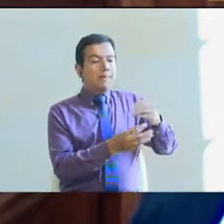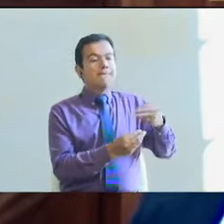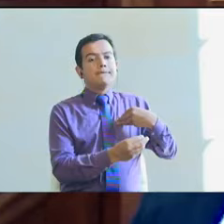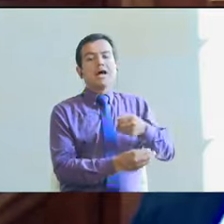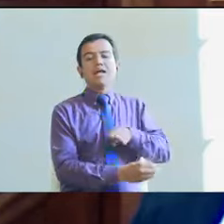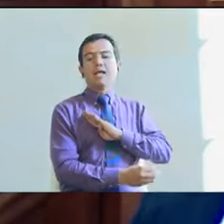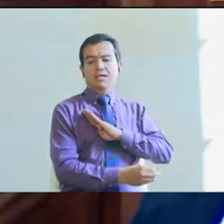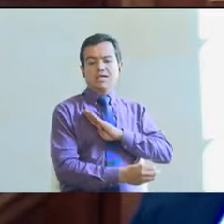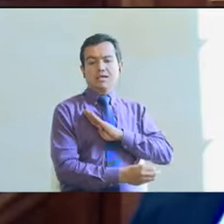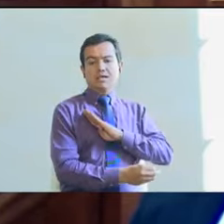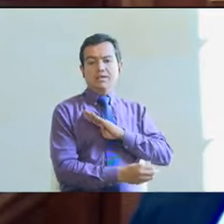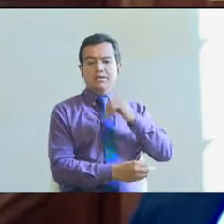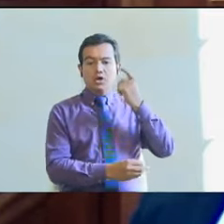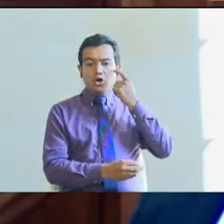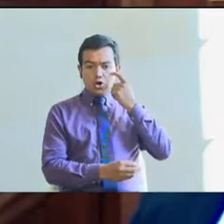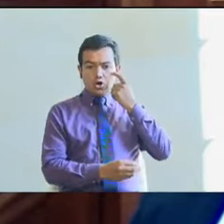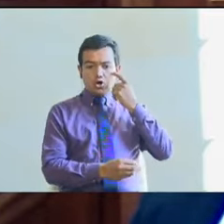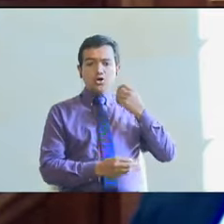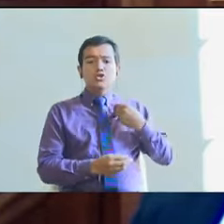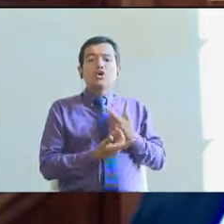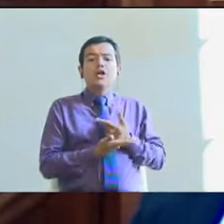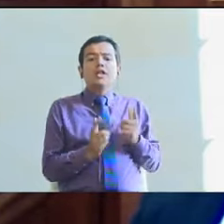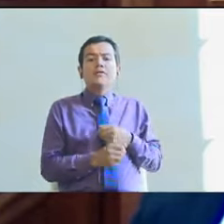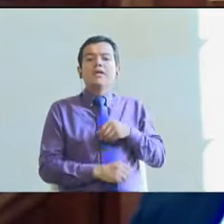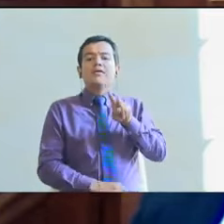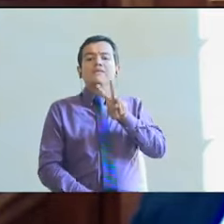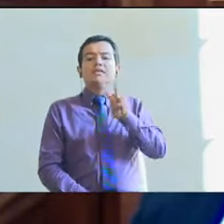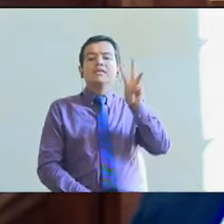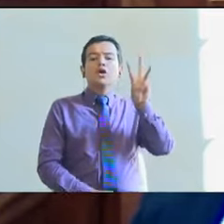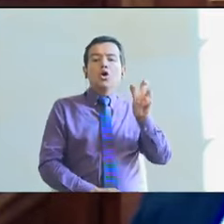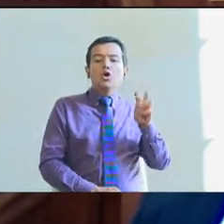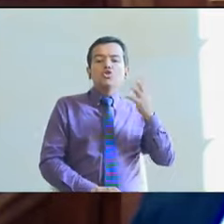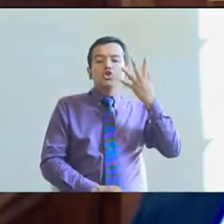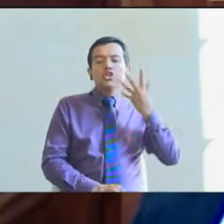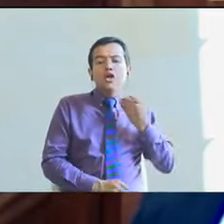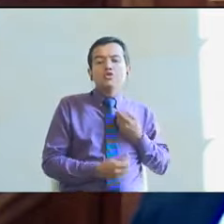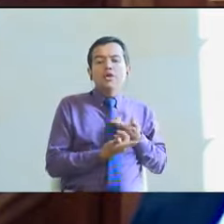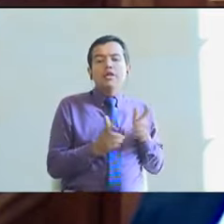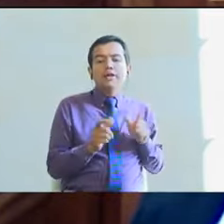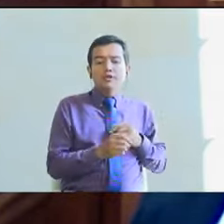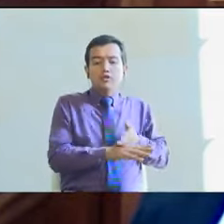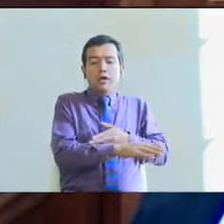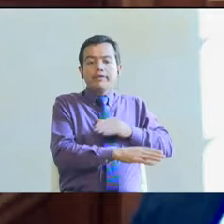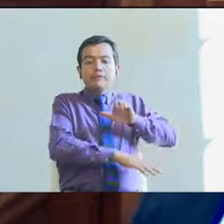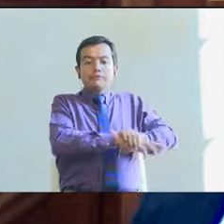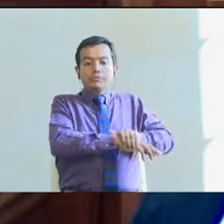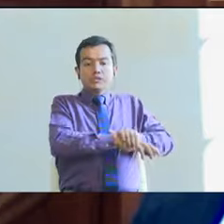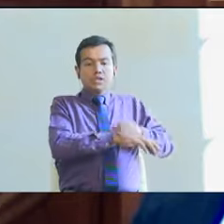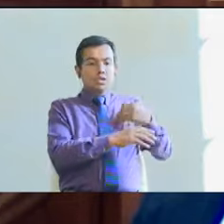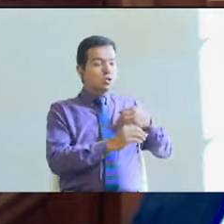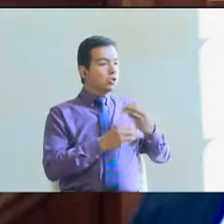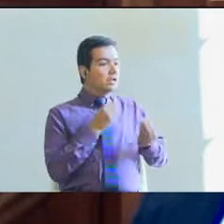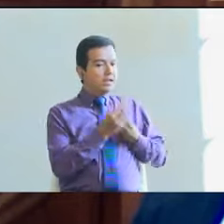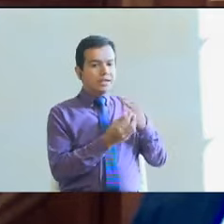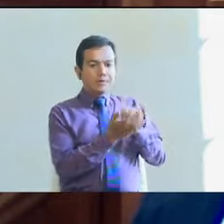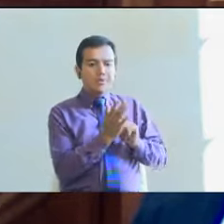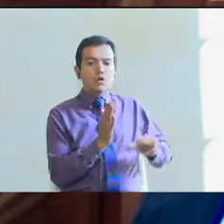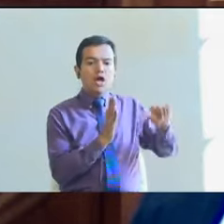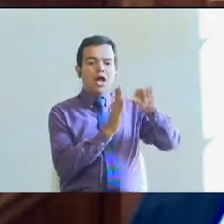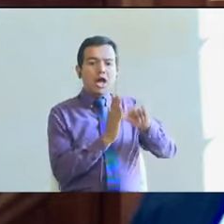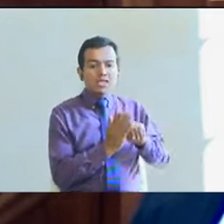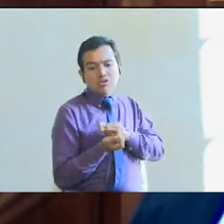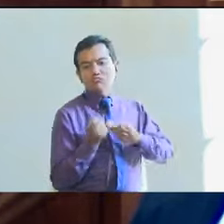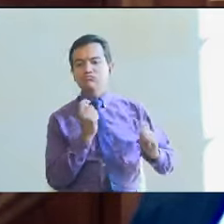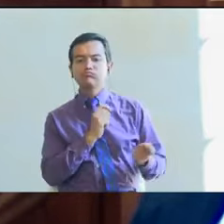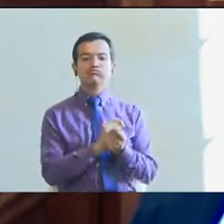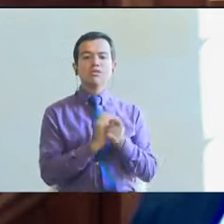solo 28 Días de libertad me dieron y en 28 Días volteé la agenda electoral y gané unas